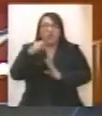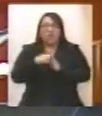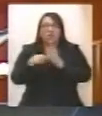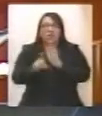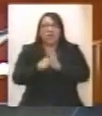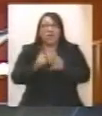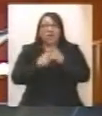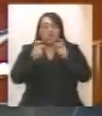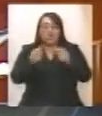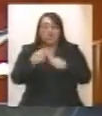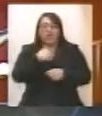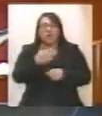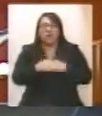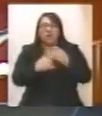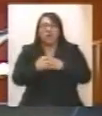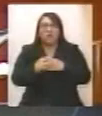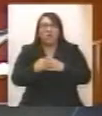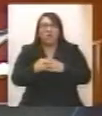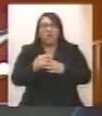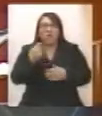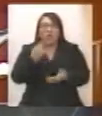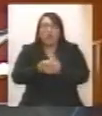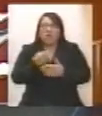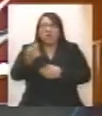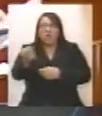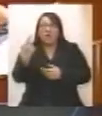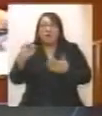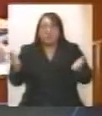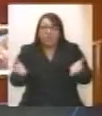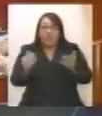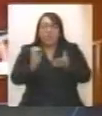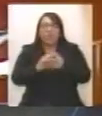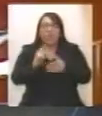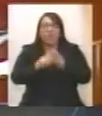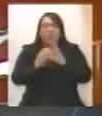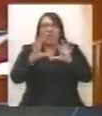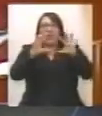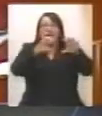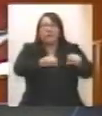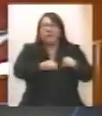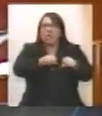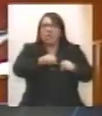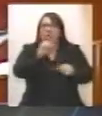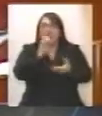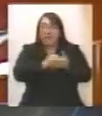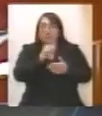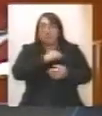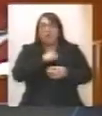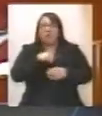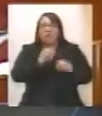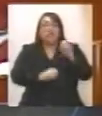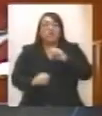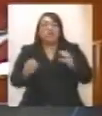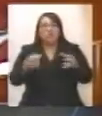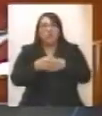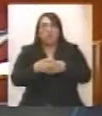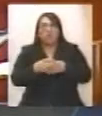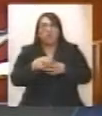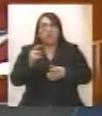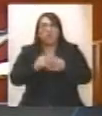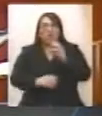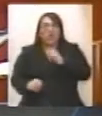que regula el beneficio de recompensas para promover y lograr la captura de miembros de organizaciones criminales